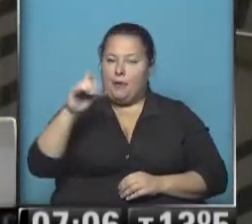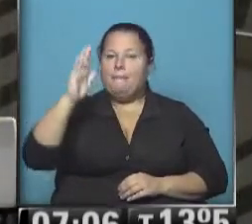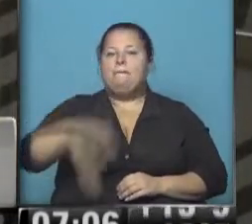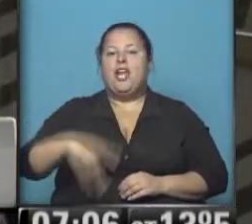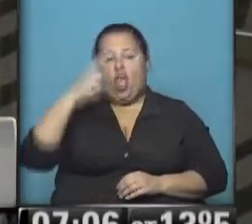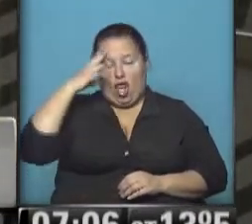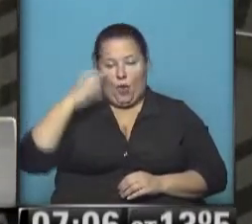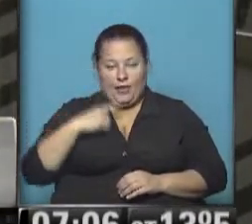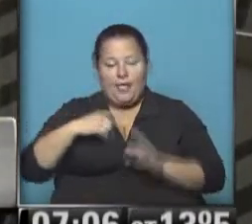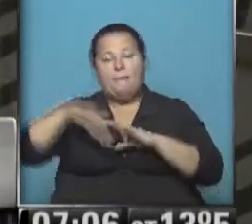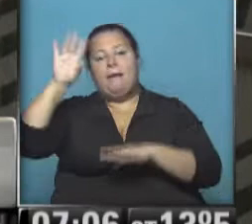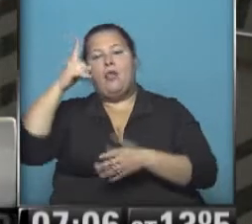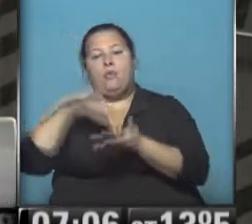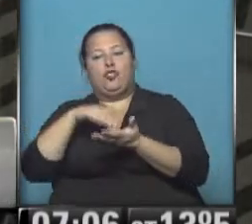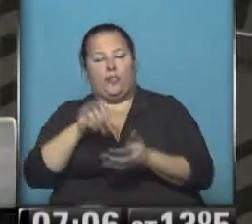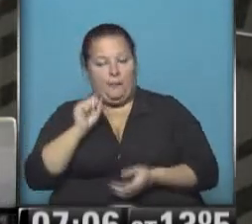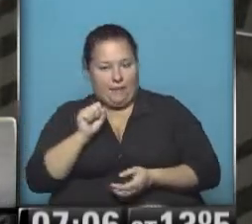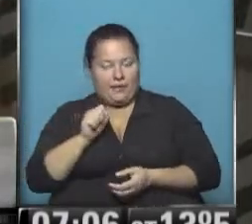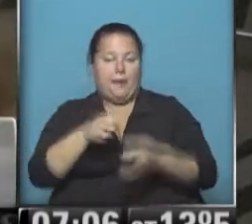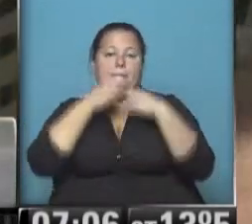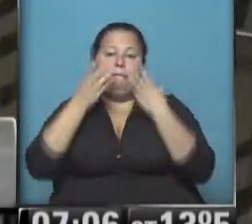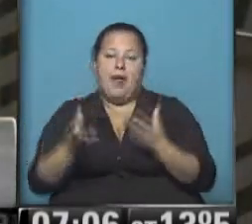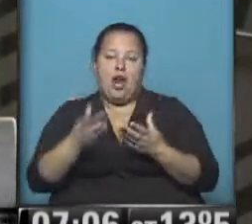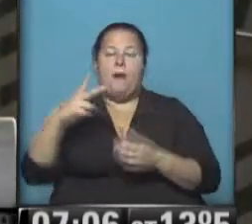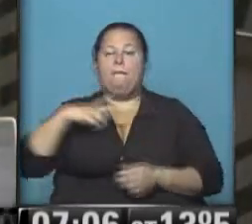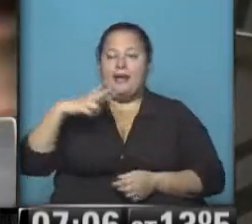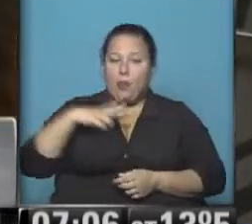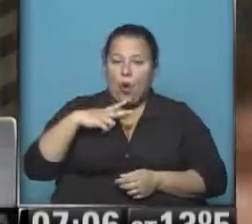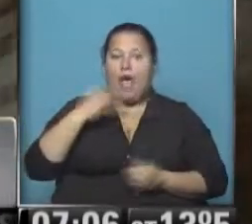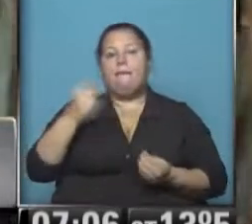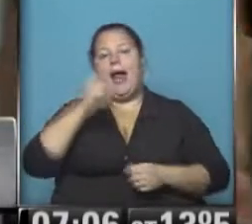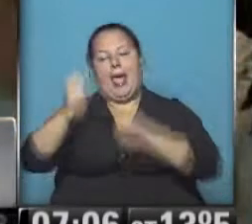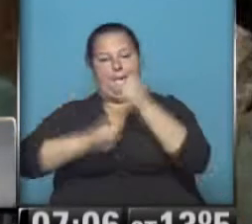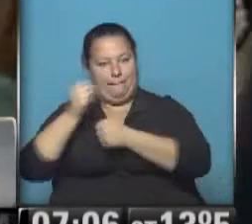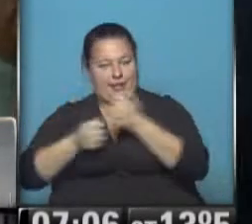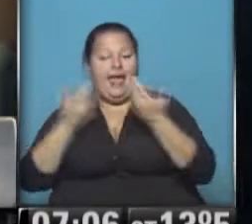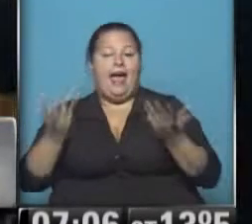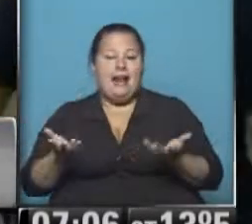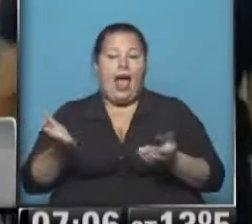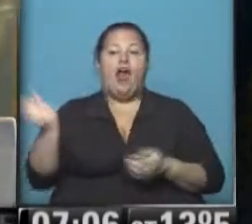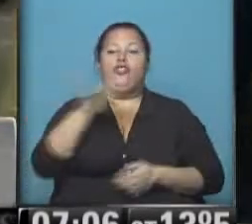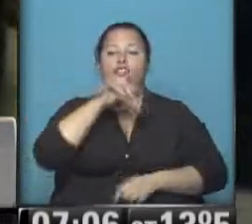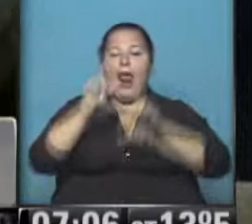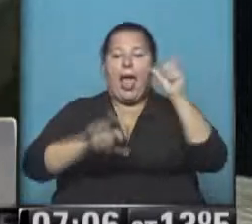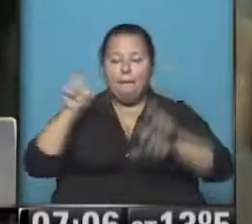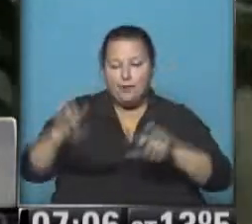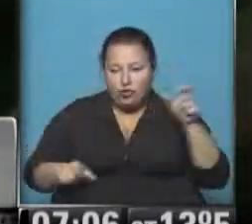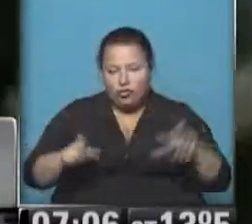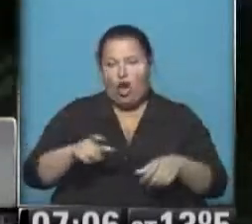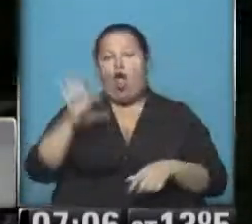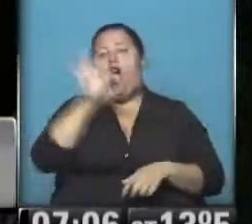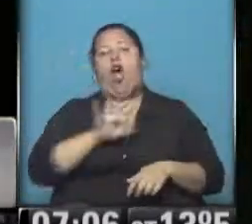90 días y menores al millón de pesos y va a favorecer tanto a particulares como a empresas. Claro, todas las personas físicas